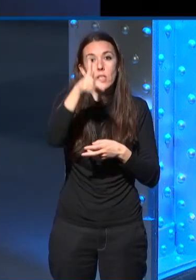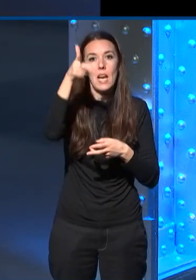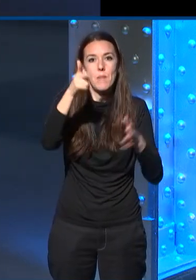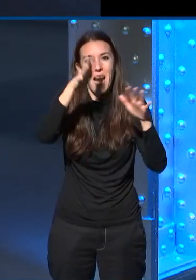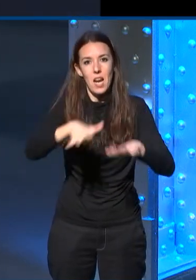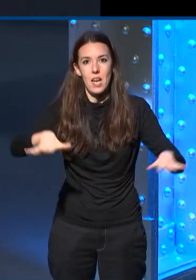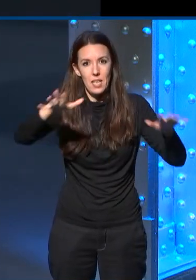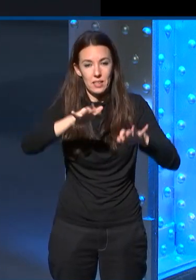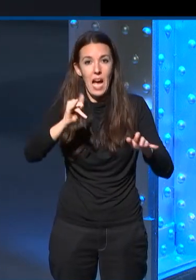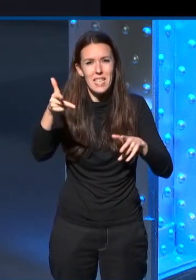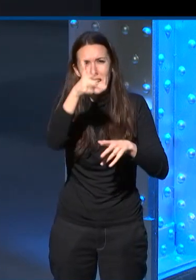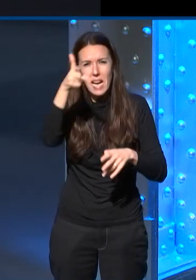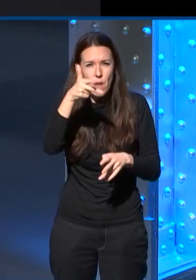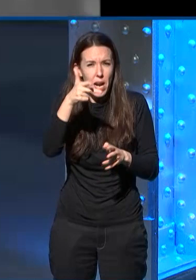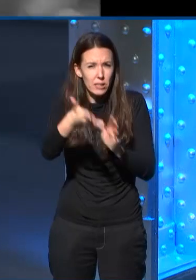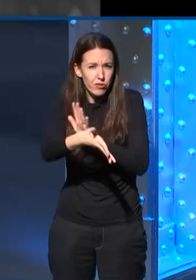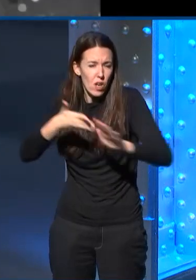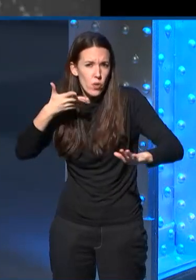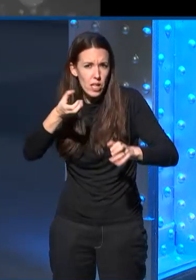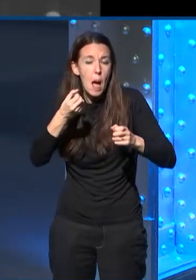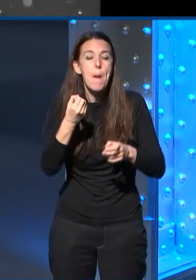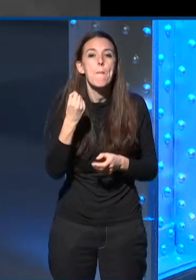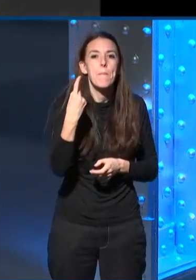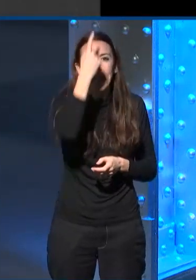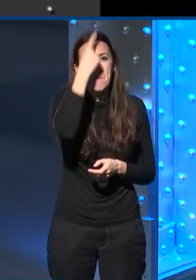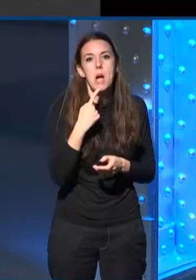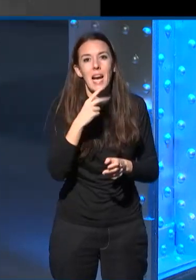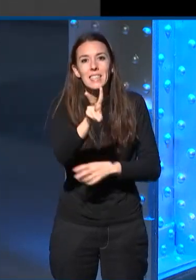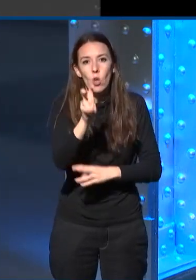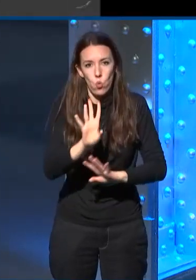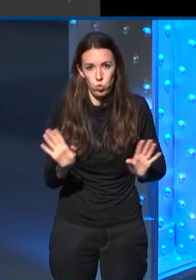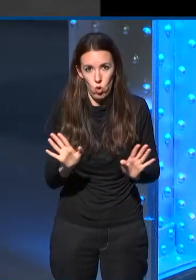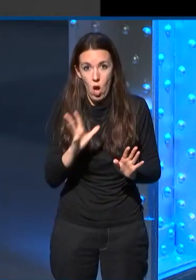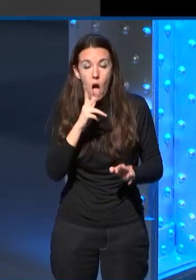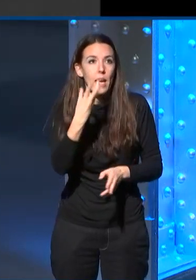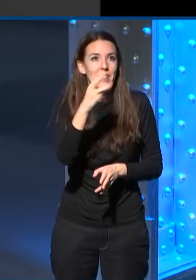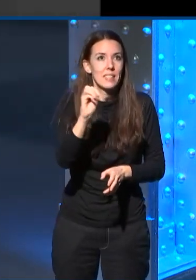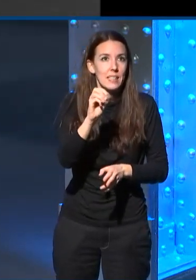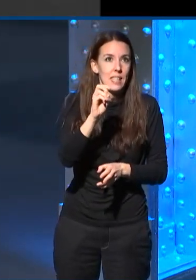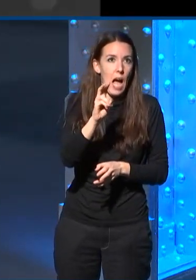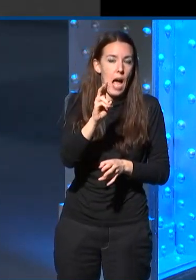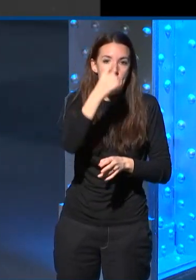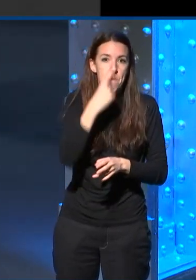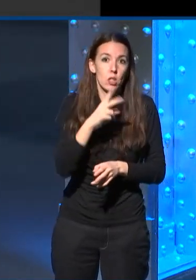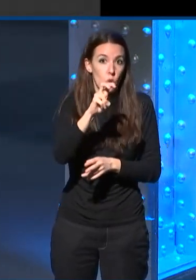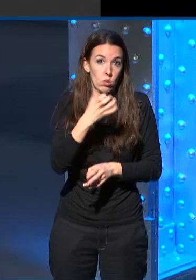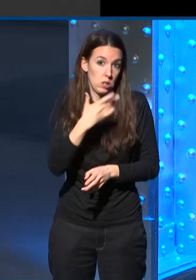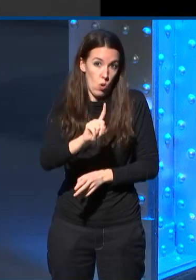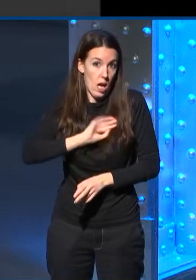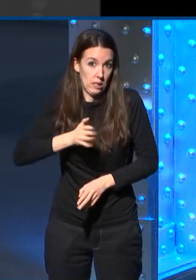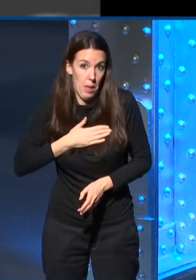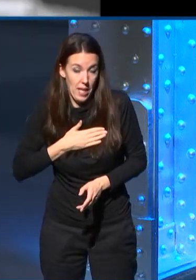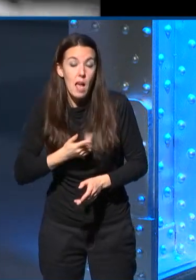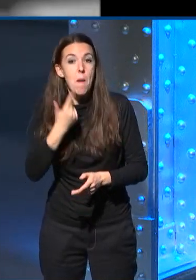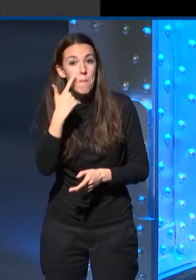con unas cámaras de altísima velocidad, de 1000 imágenes por segundo, aunque lo vamos a ver en 30 imágenes por segundo, si no teníamos que estar aquí hasta mañana, pero